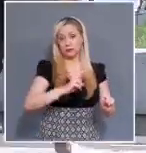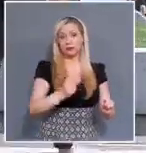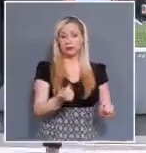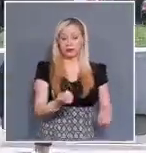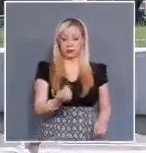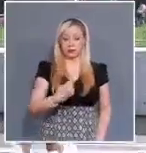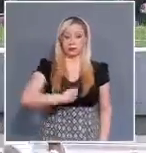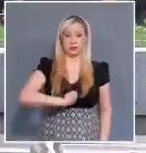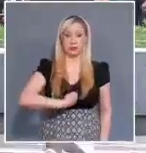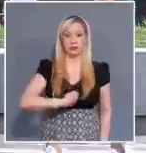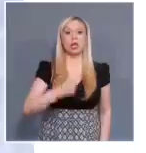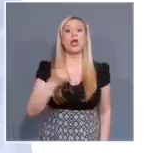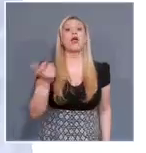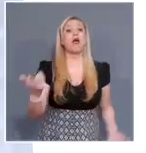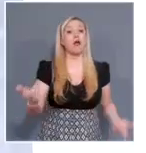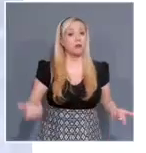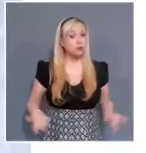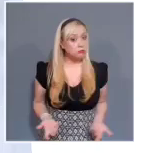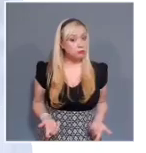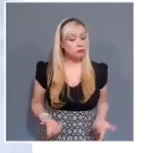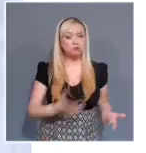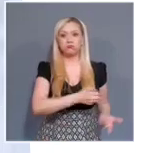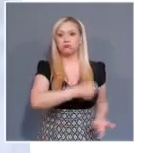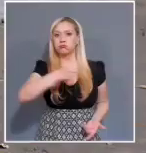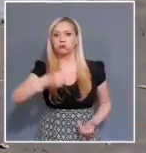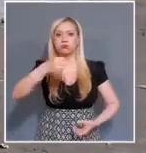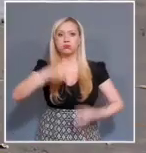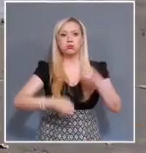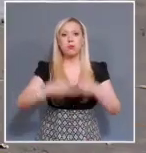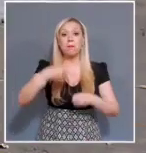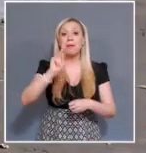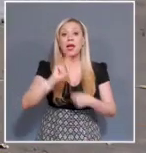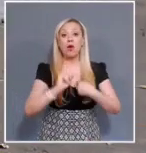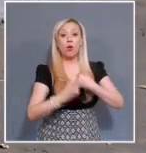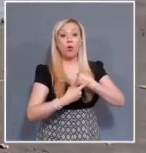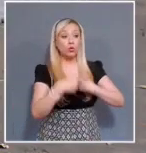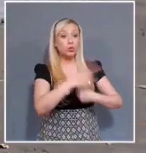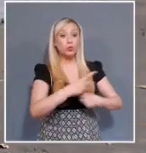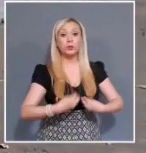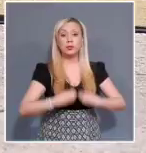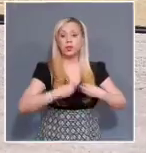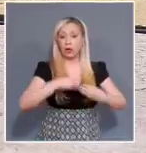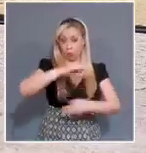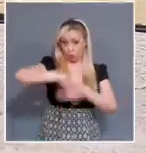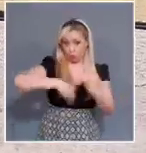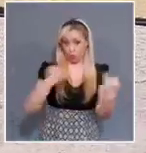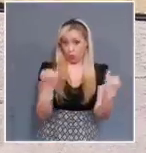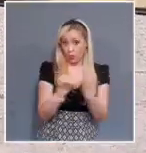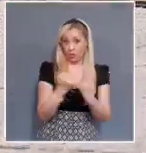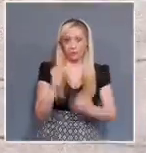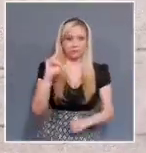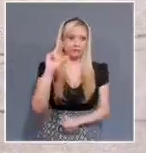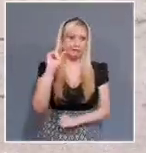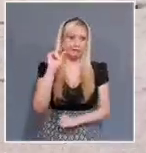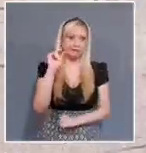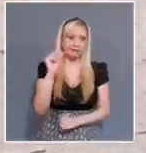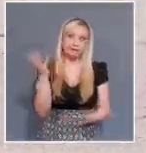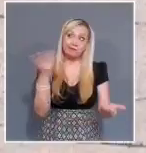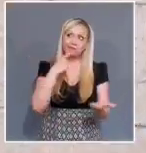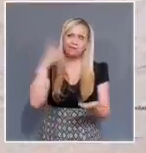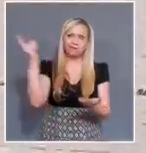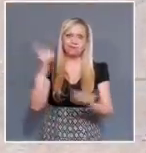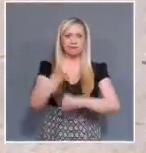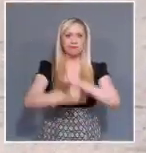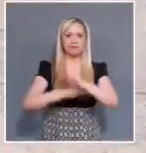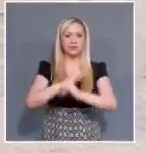trans que participan en Procedimientos Penales lo anterior de acuerdo con Los estándares Internacionales y con el